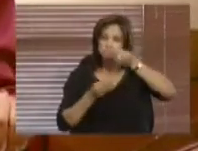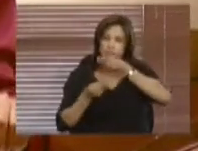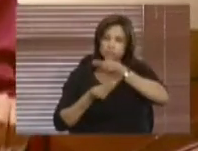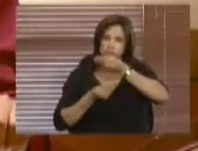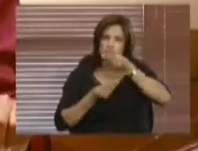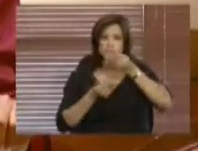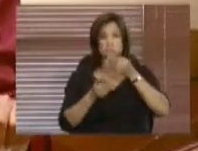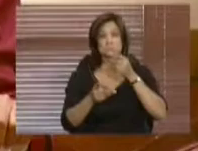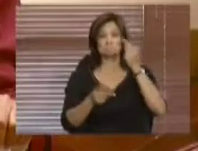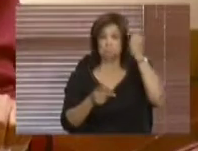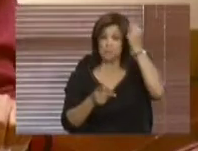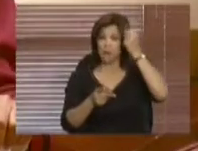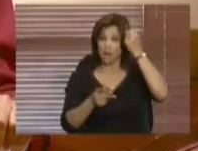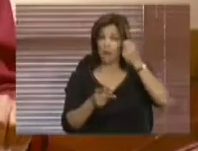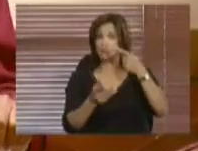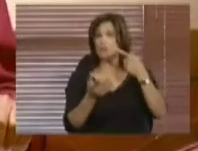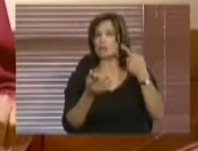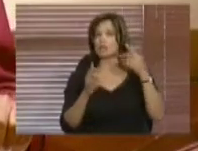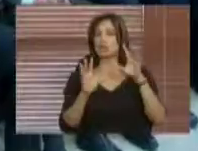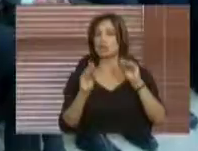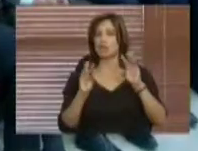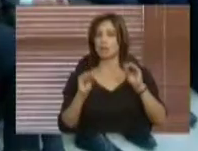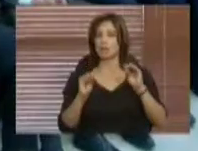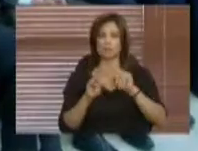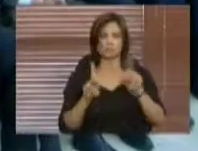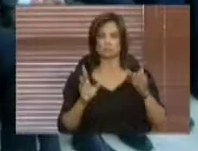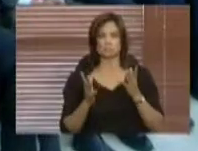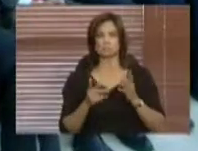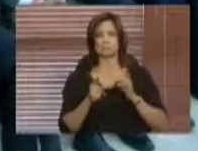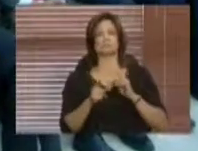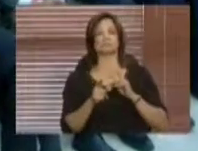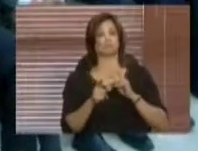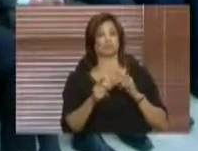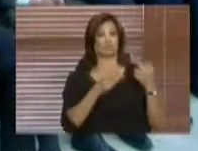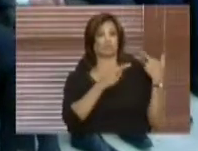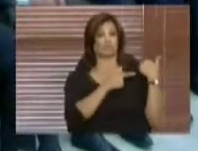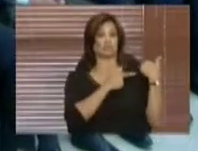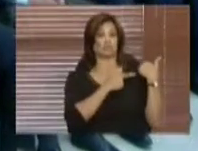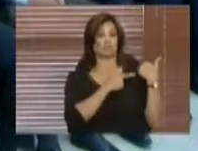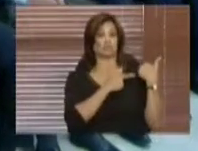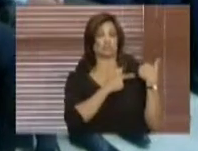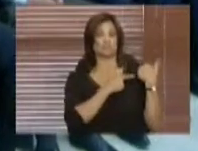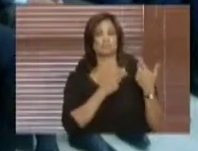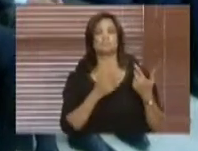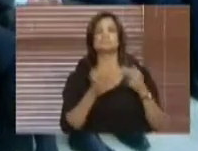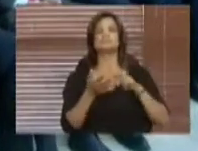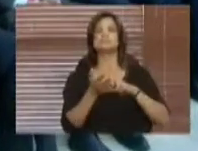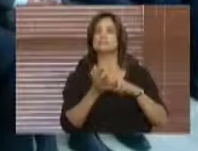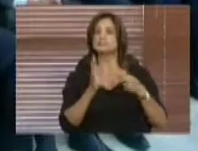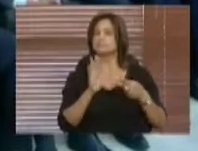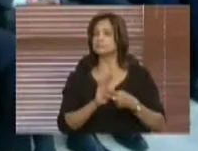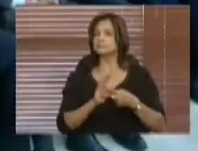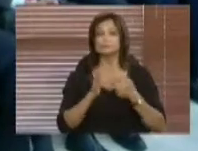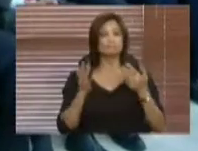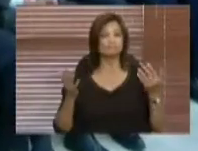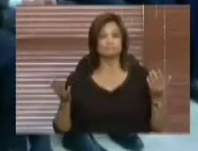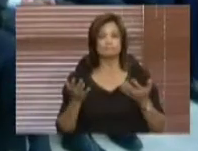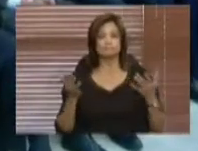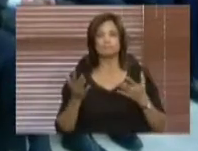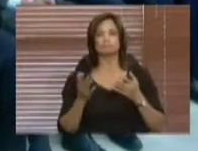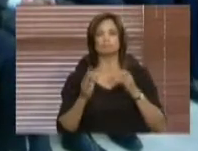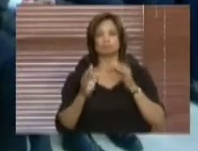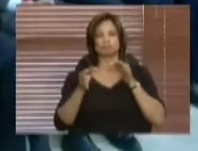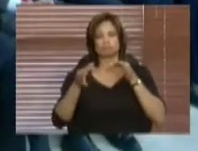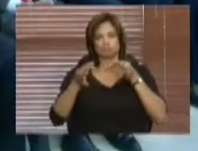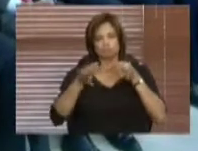jurídicos teóricos, puesto que esto es cosa del gremio de los juristas. Se trata más bien de